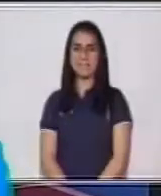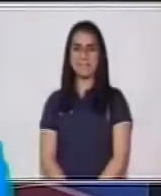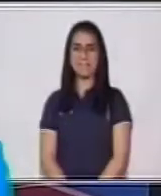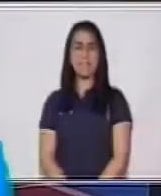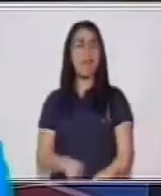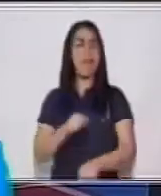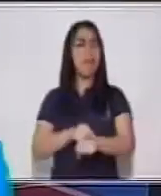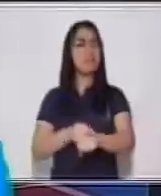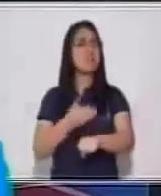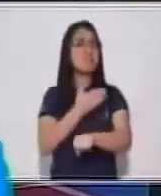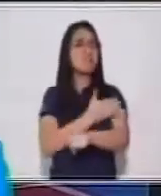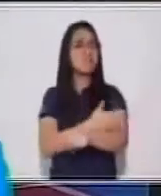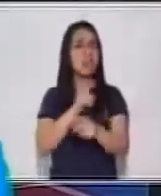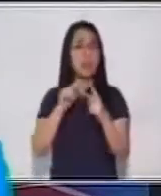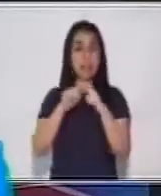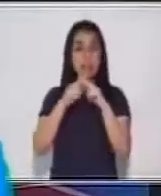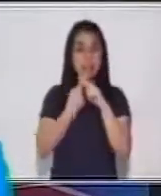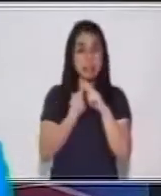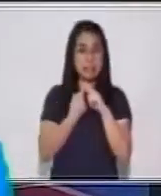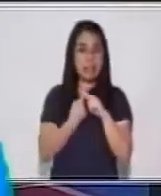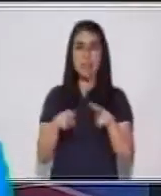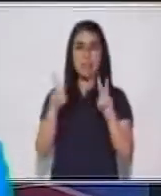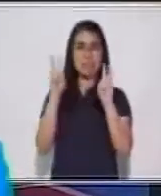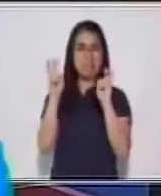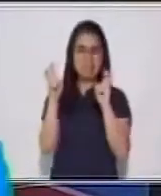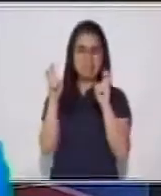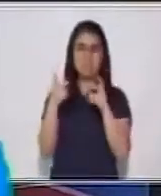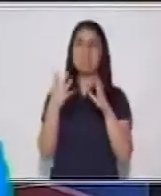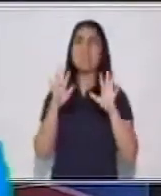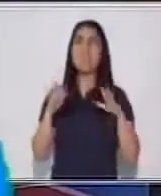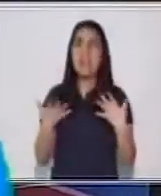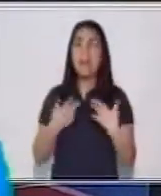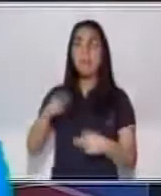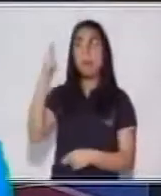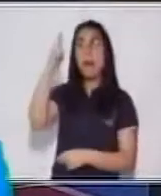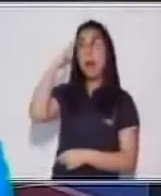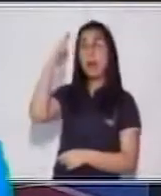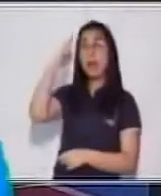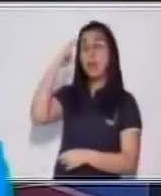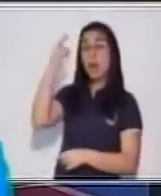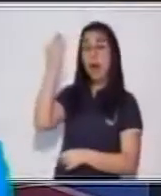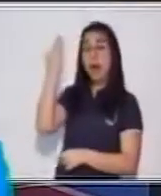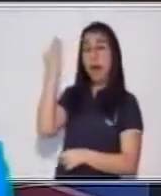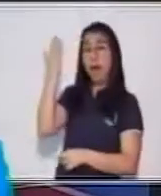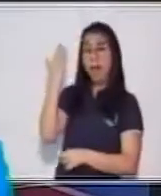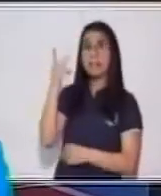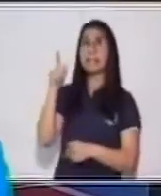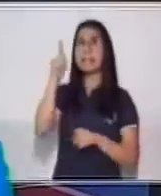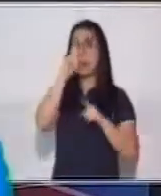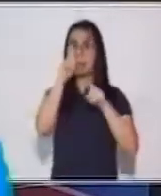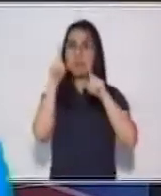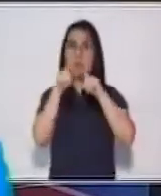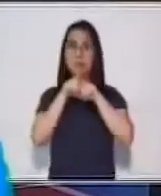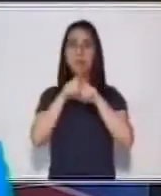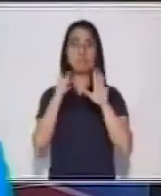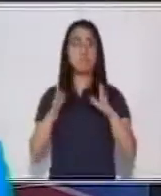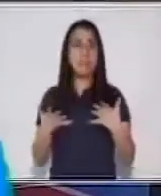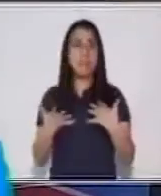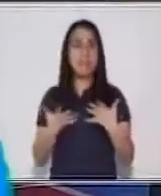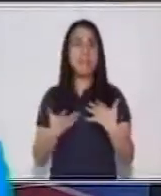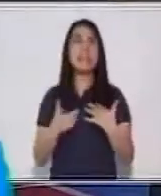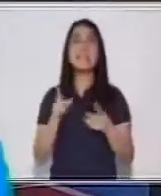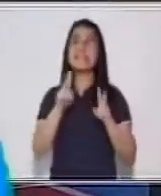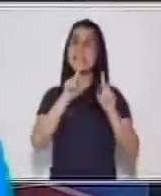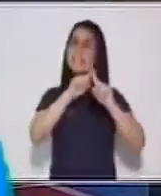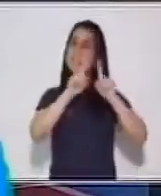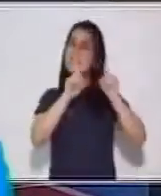Antes de iniciar con las aplicaciones, vamos a recordar y vamos a activar nuestros conocimientos previos con